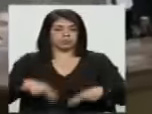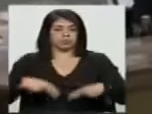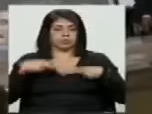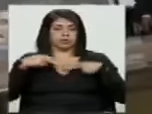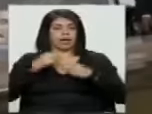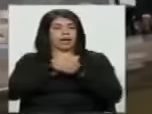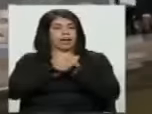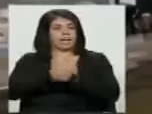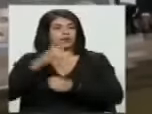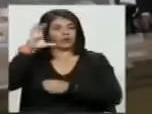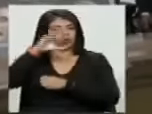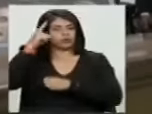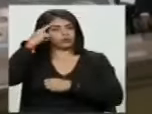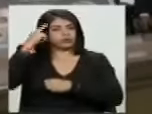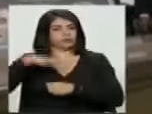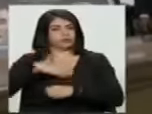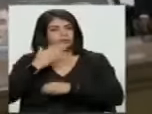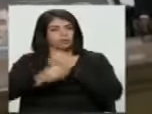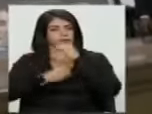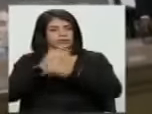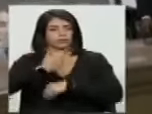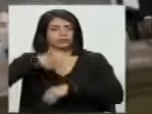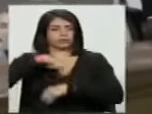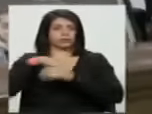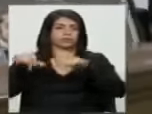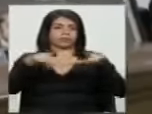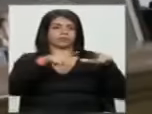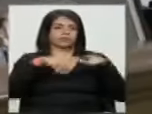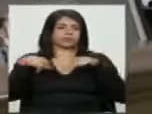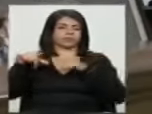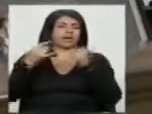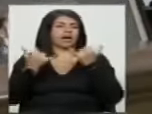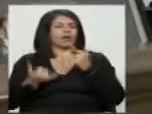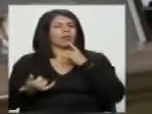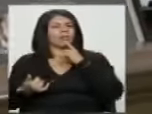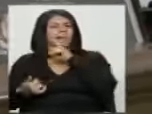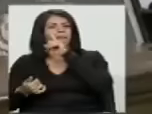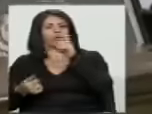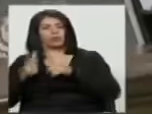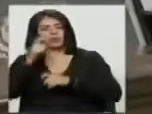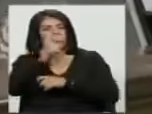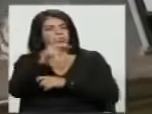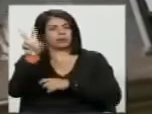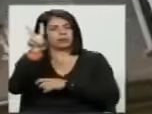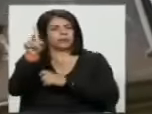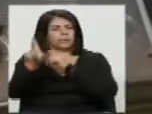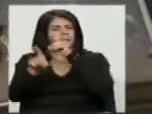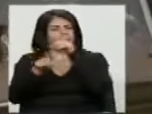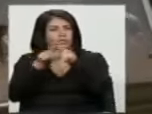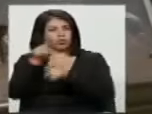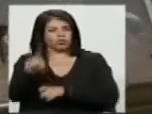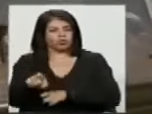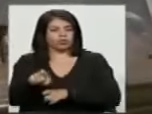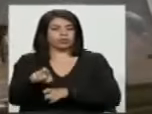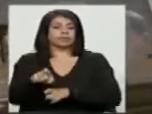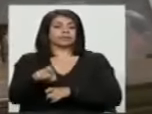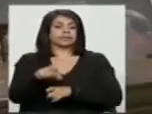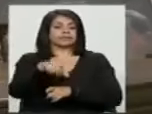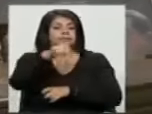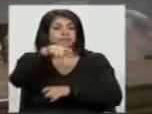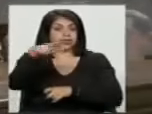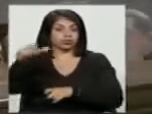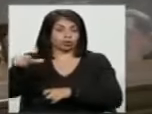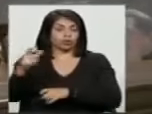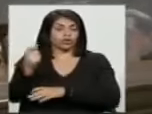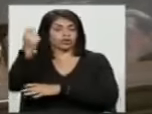amor y de conciencia, es posible en nuestro territorio. Ahora, yo le pregunto al pueblo de Venezuela, le pregunto a los queridos y las